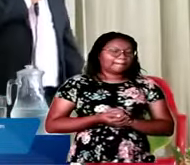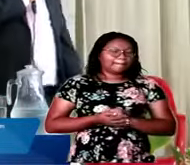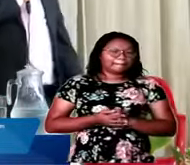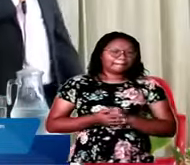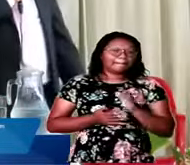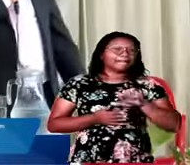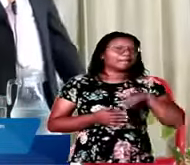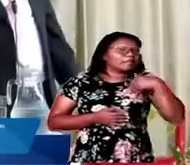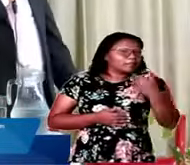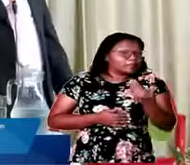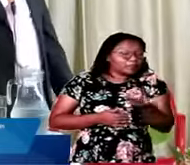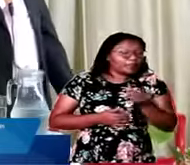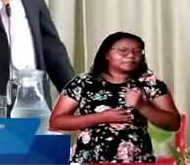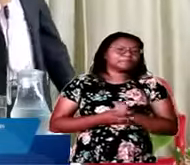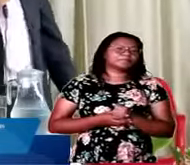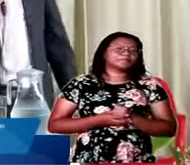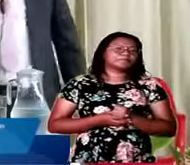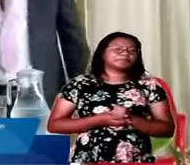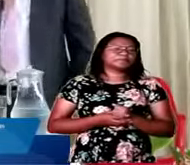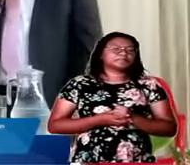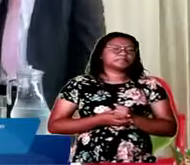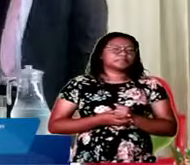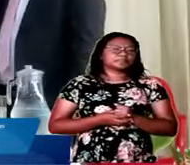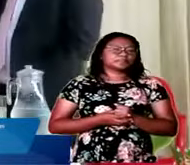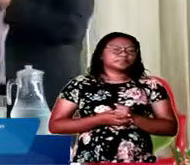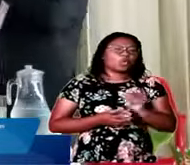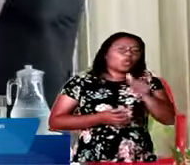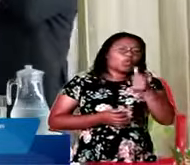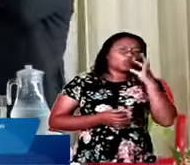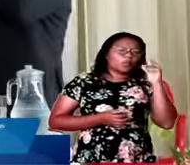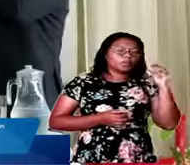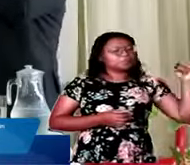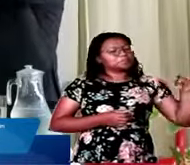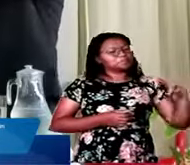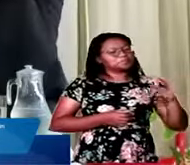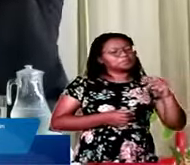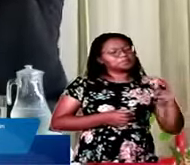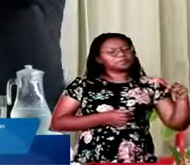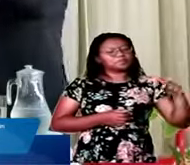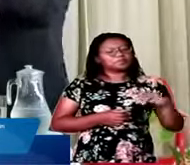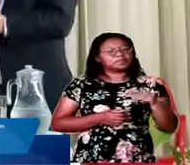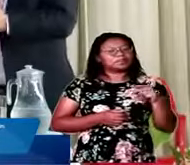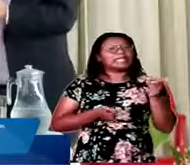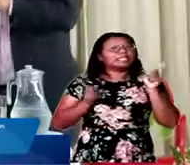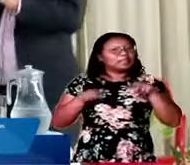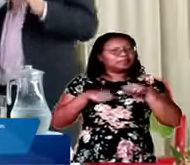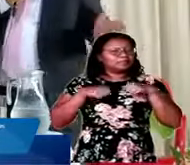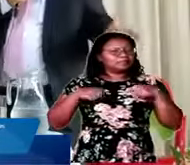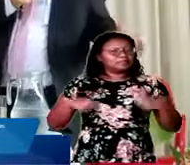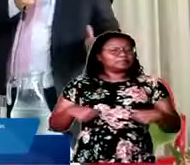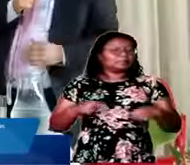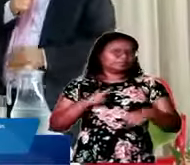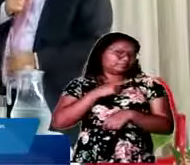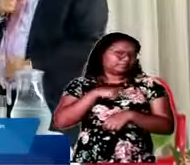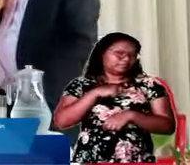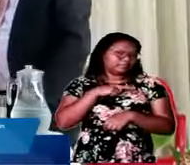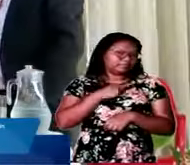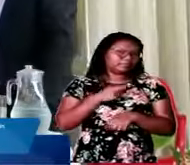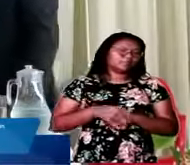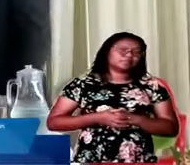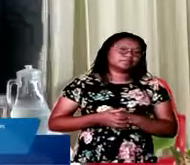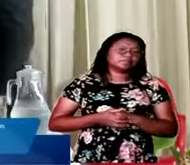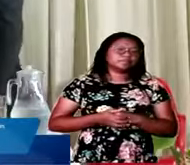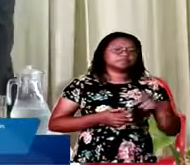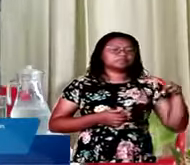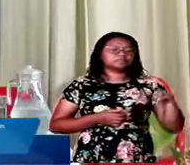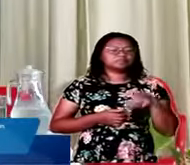De pronto al rato pasó un levita de la línea sacerdotal, de los religiosos. Y